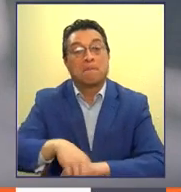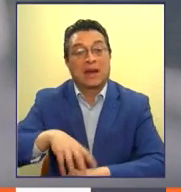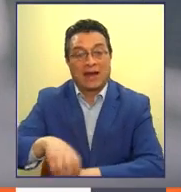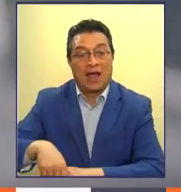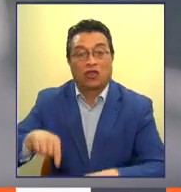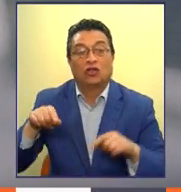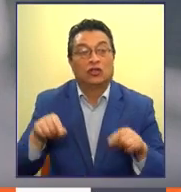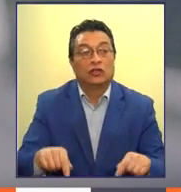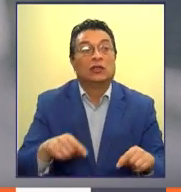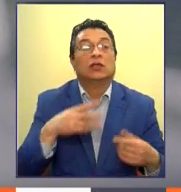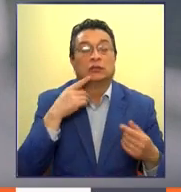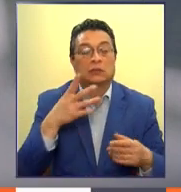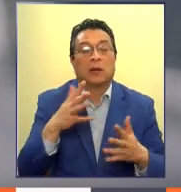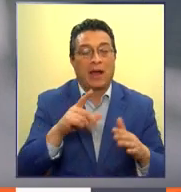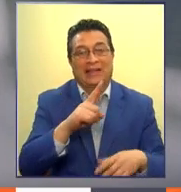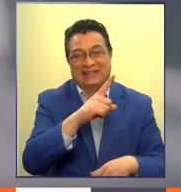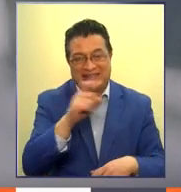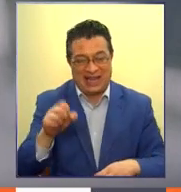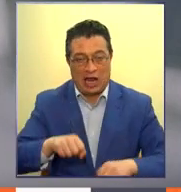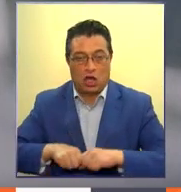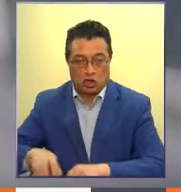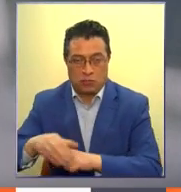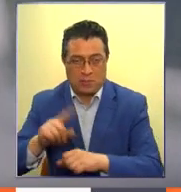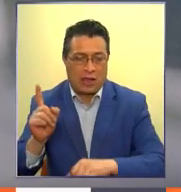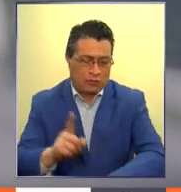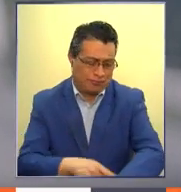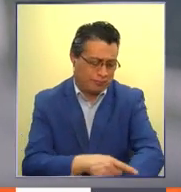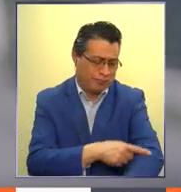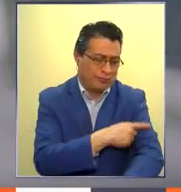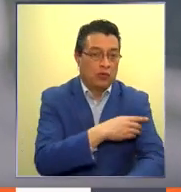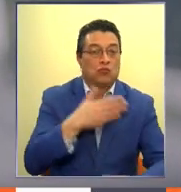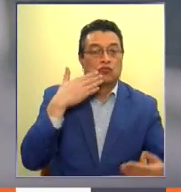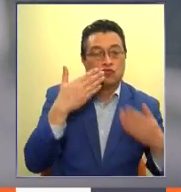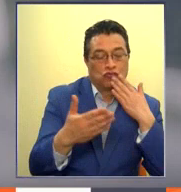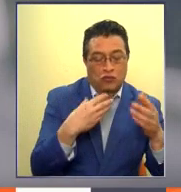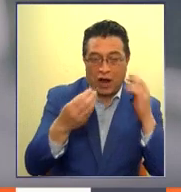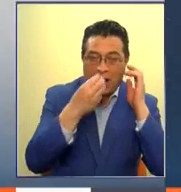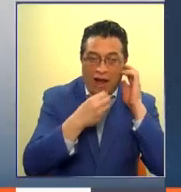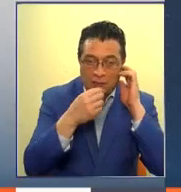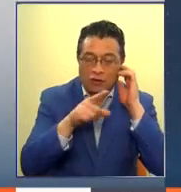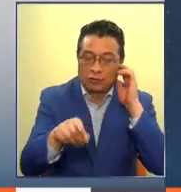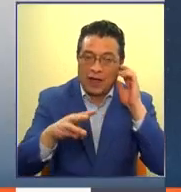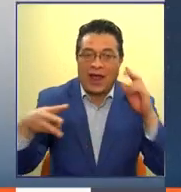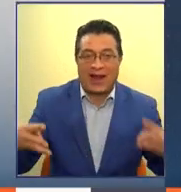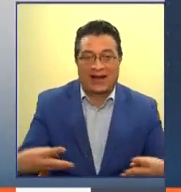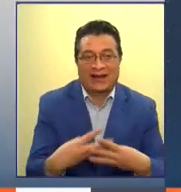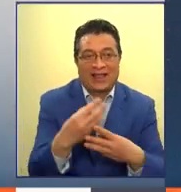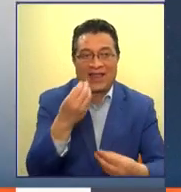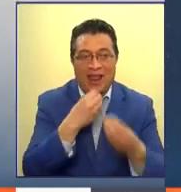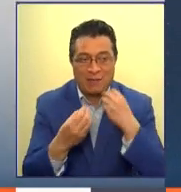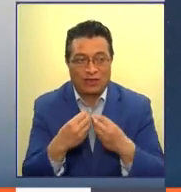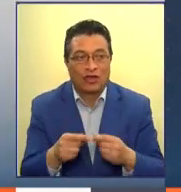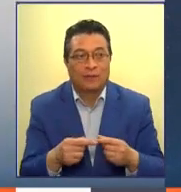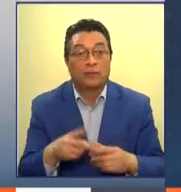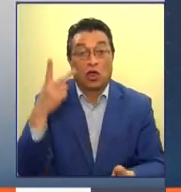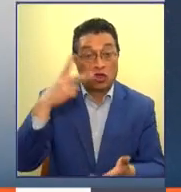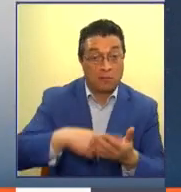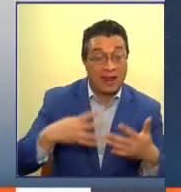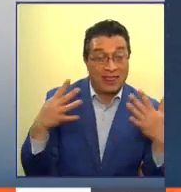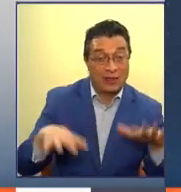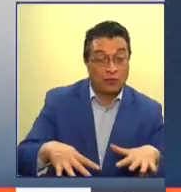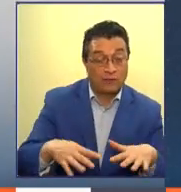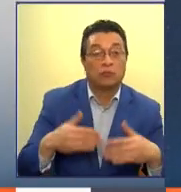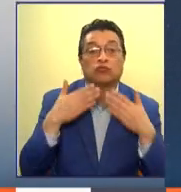la meta de llegar a 100 supermercados a lo largo del país que donen alimentos para la red de alimentos. Durante 2019, la red entregó